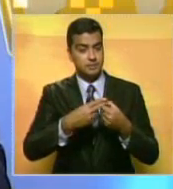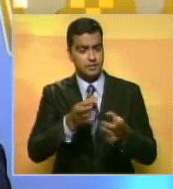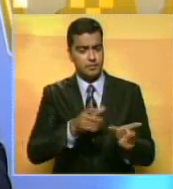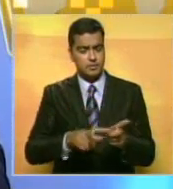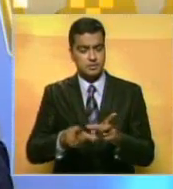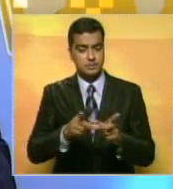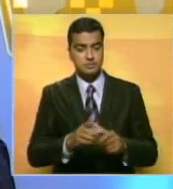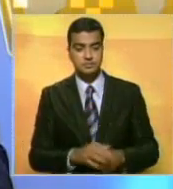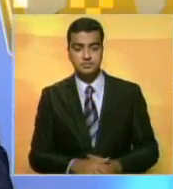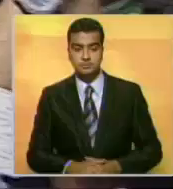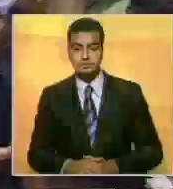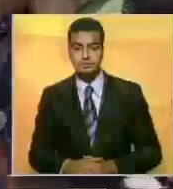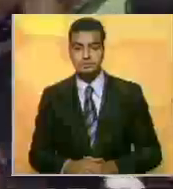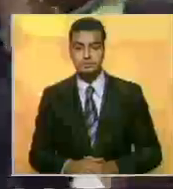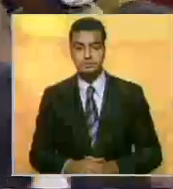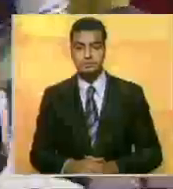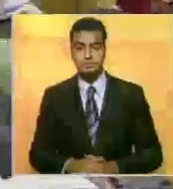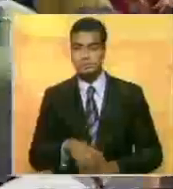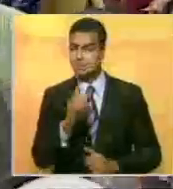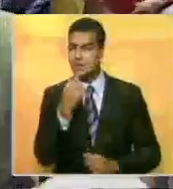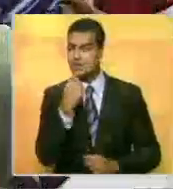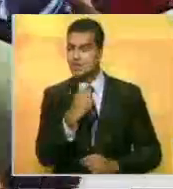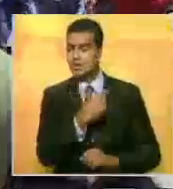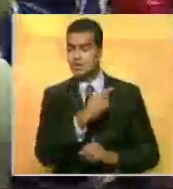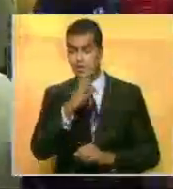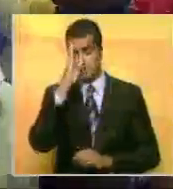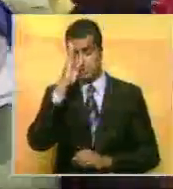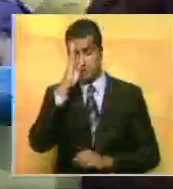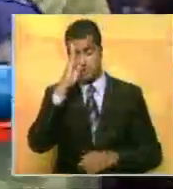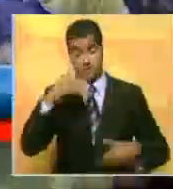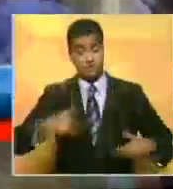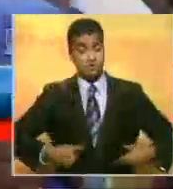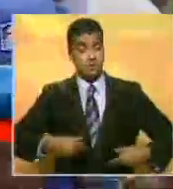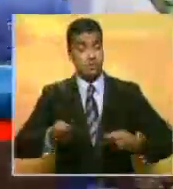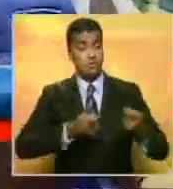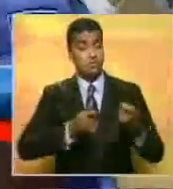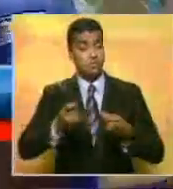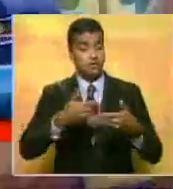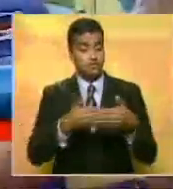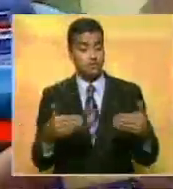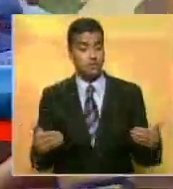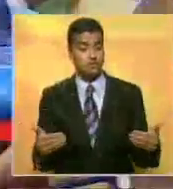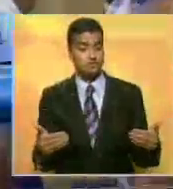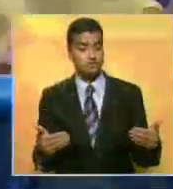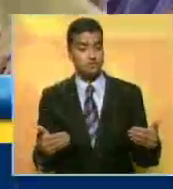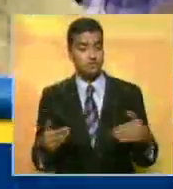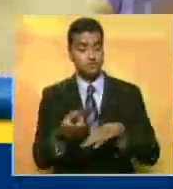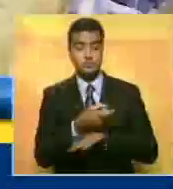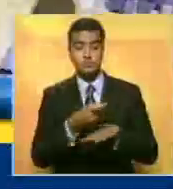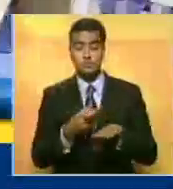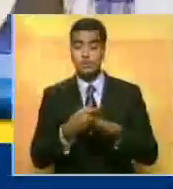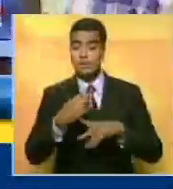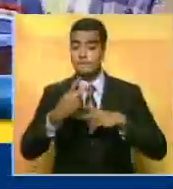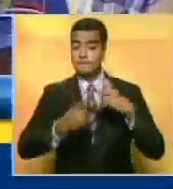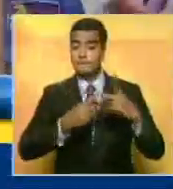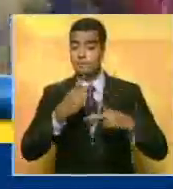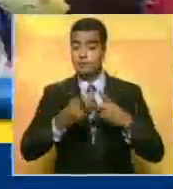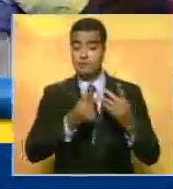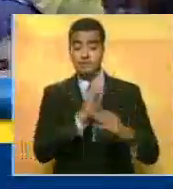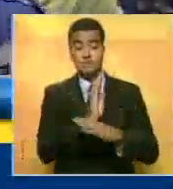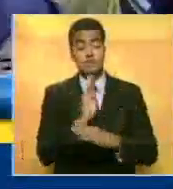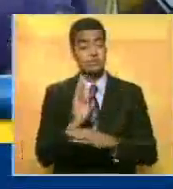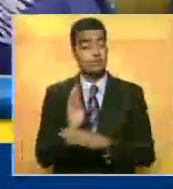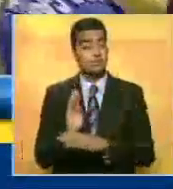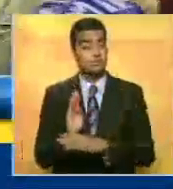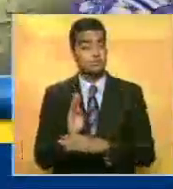amplía la información. Pérez dijo que la Fuerza Armada debe reforzar los controles en la frontera y el Ejecutivo aplicar políticas en materia de seguridad